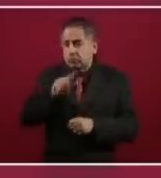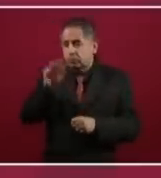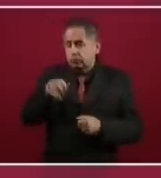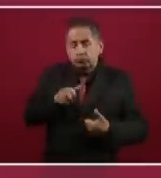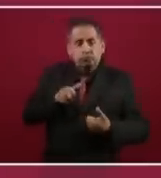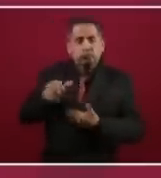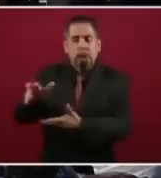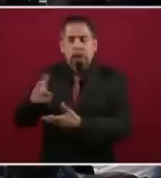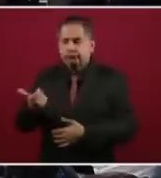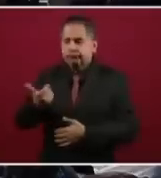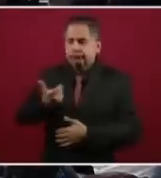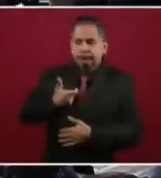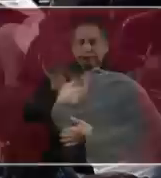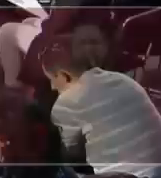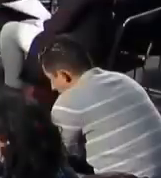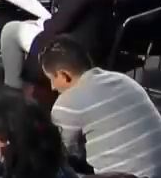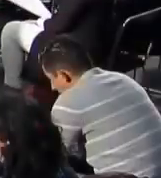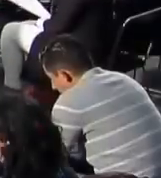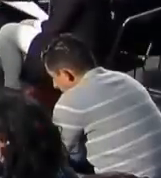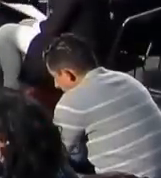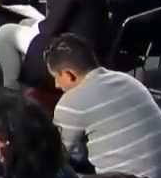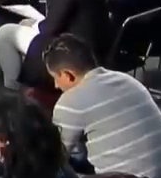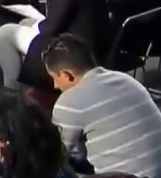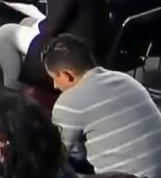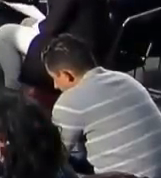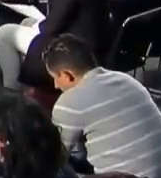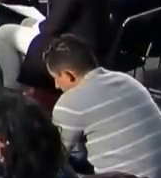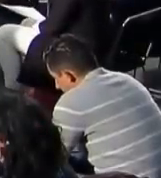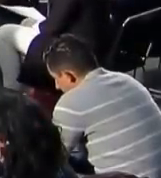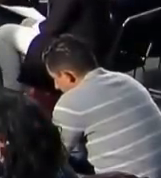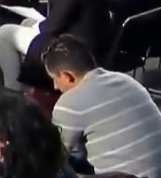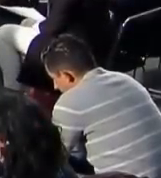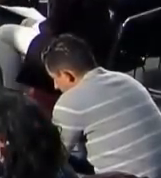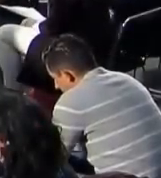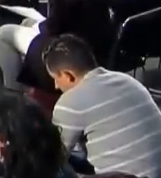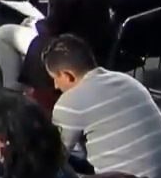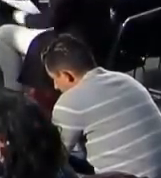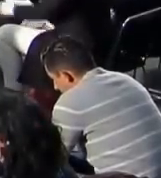70% de esos 90 mil millones de pesos.